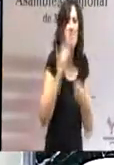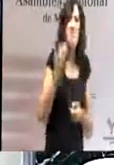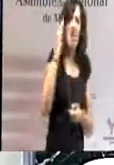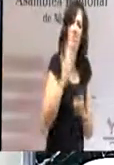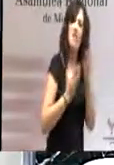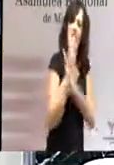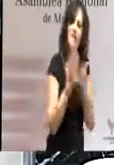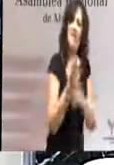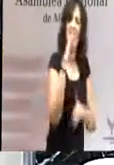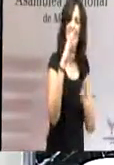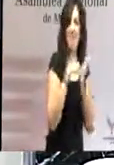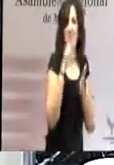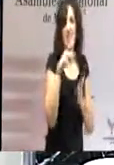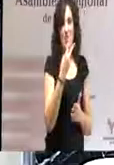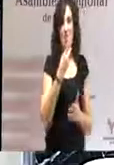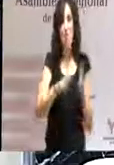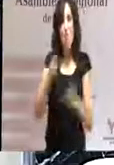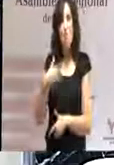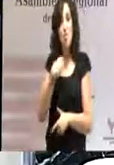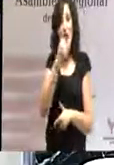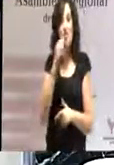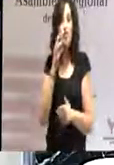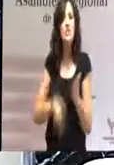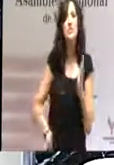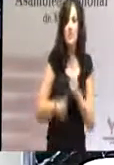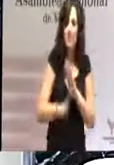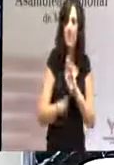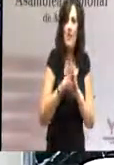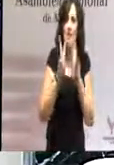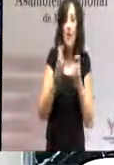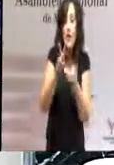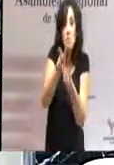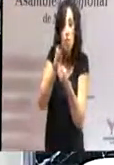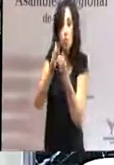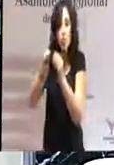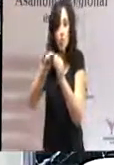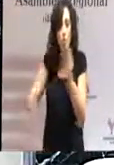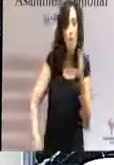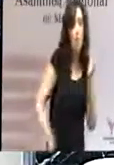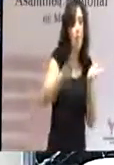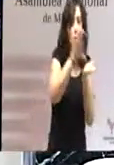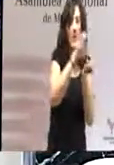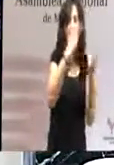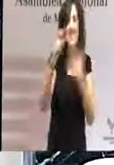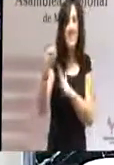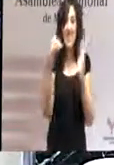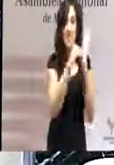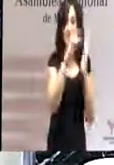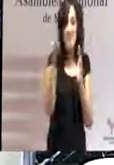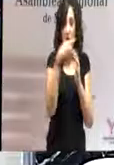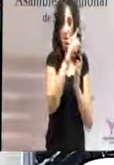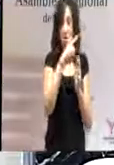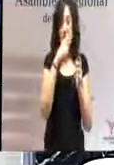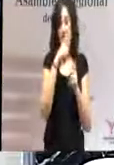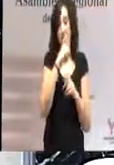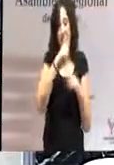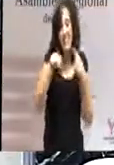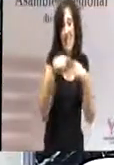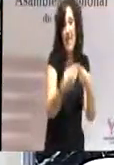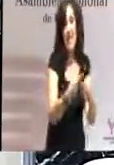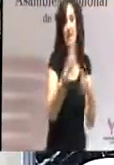siguen pagando y van a pagar a través de sus impuestos, si no lo remedian ustedes, unos 70.000 euros diarios por una desalinizadora construida a